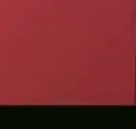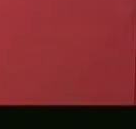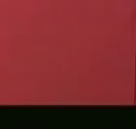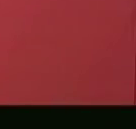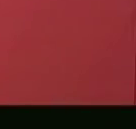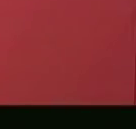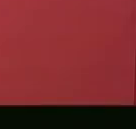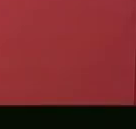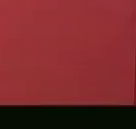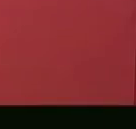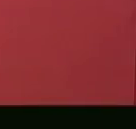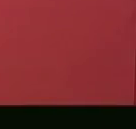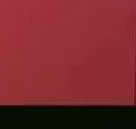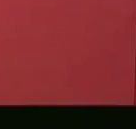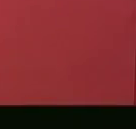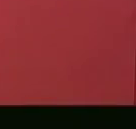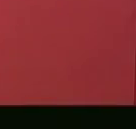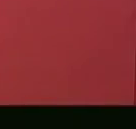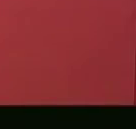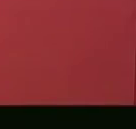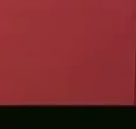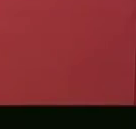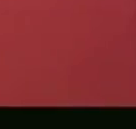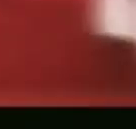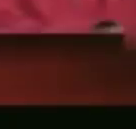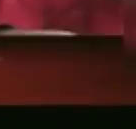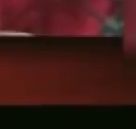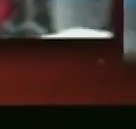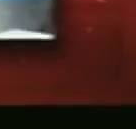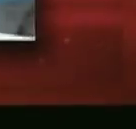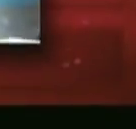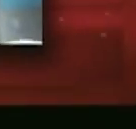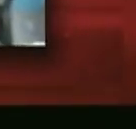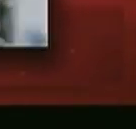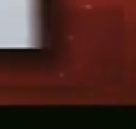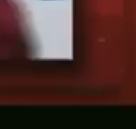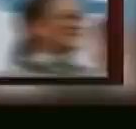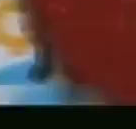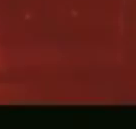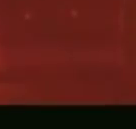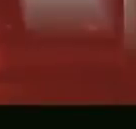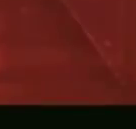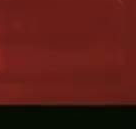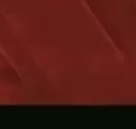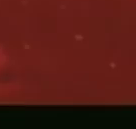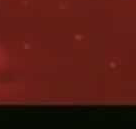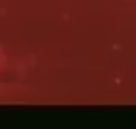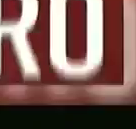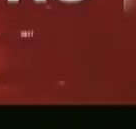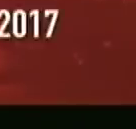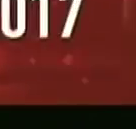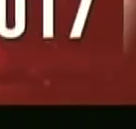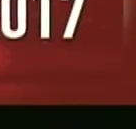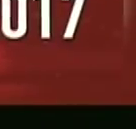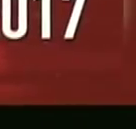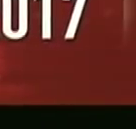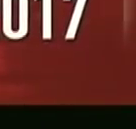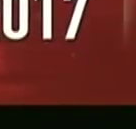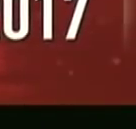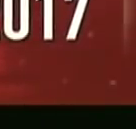siempre. Venceremos. Gracias, Venezuela. Victorias del presidente Nicolás Maduro